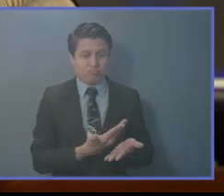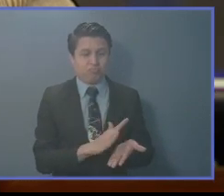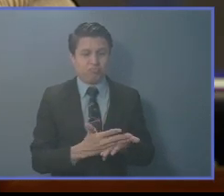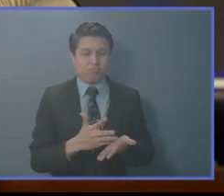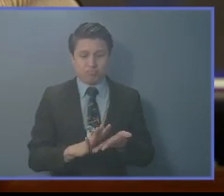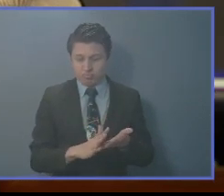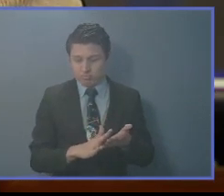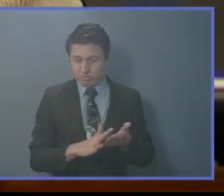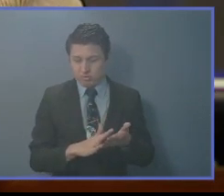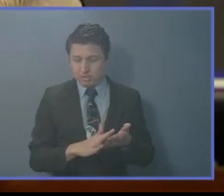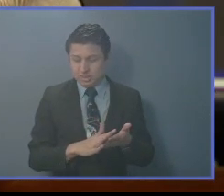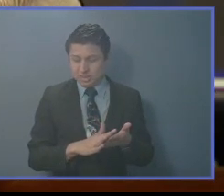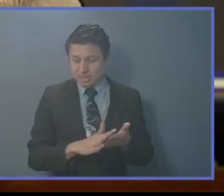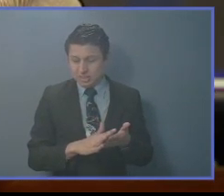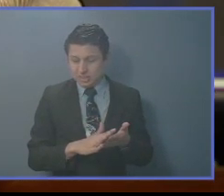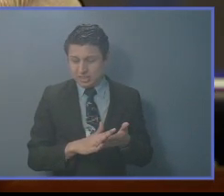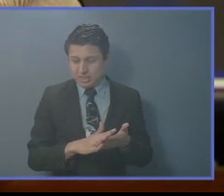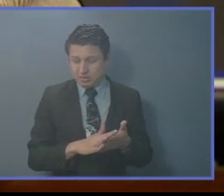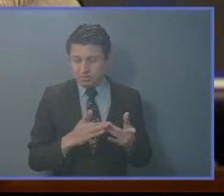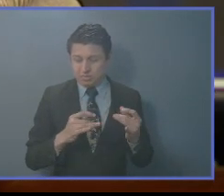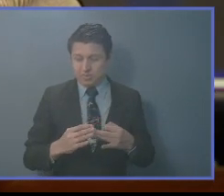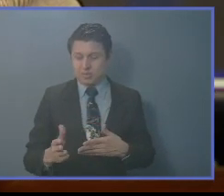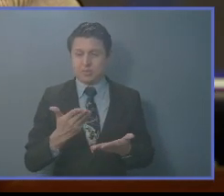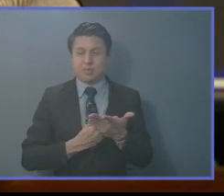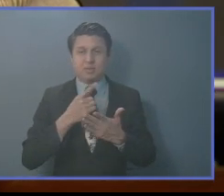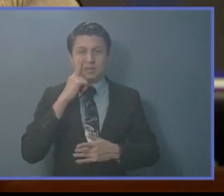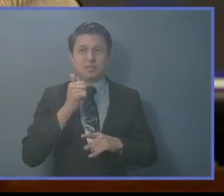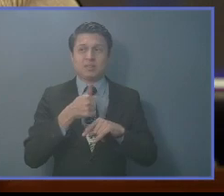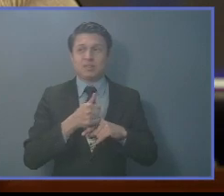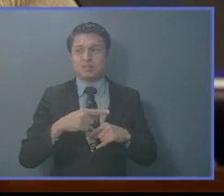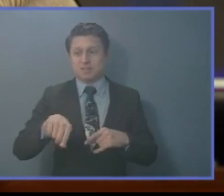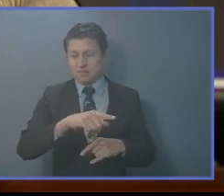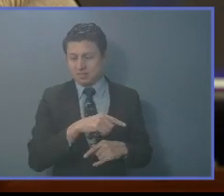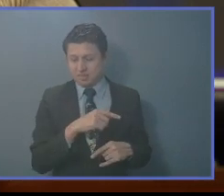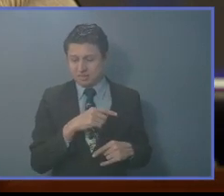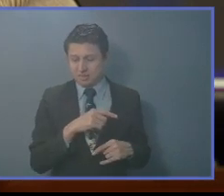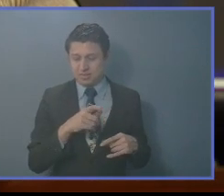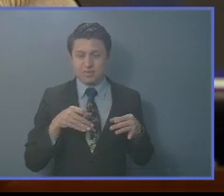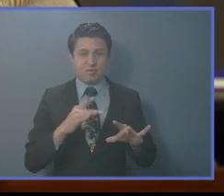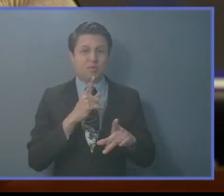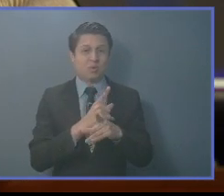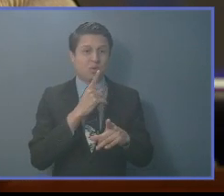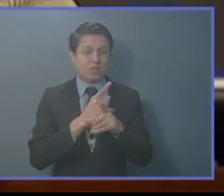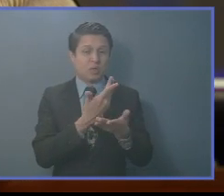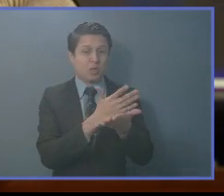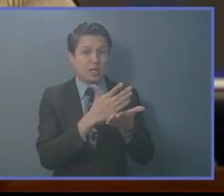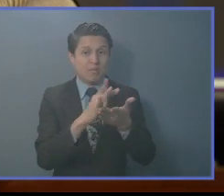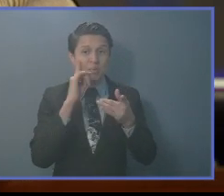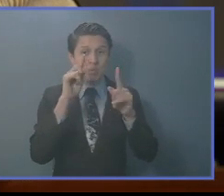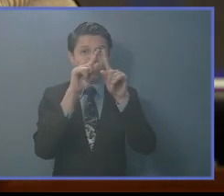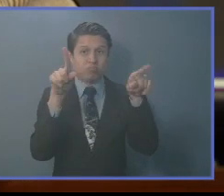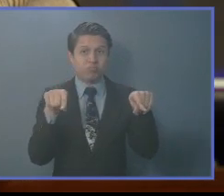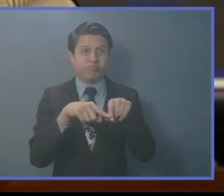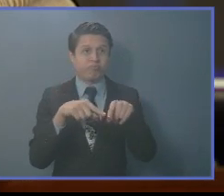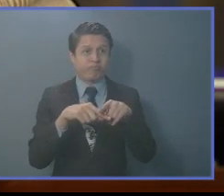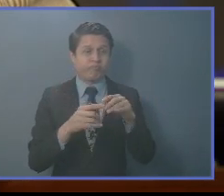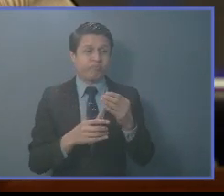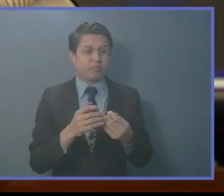zapatos. 31. Establecer el lugar con depósito adecuado y rotulado para desechar mascarillas y